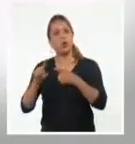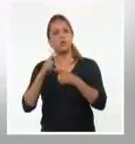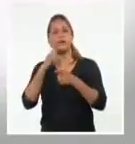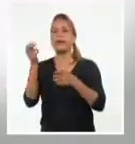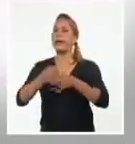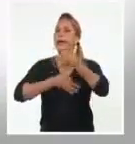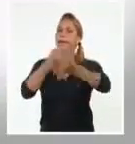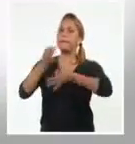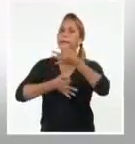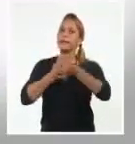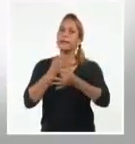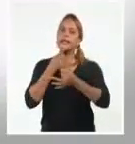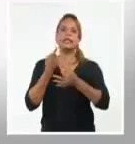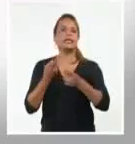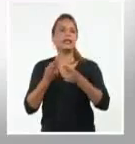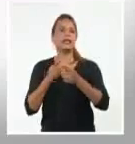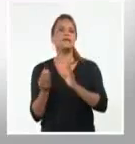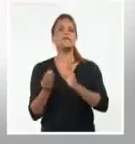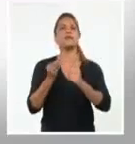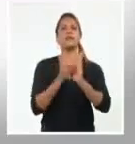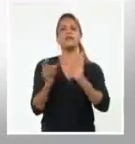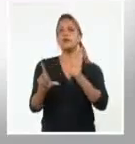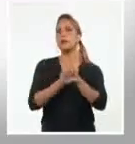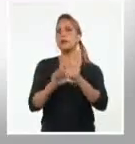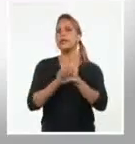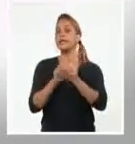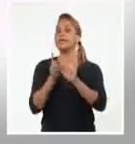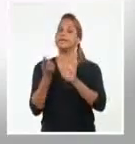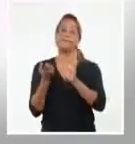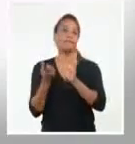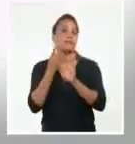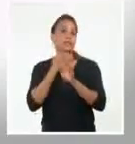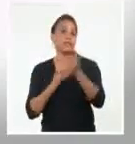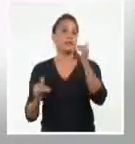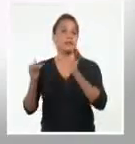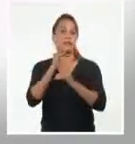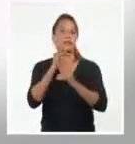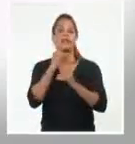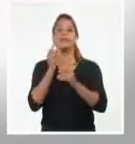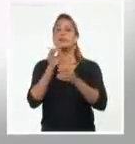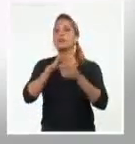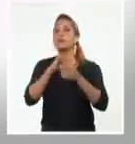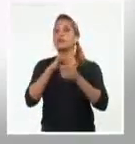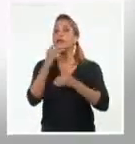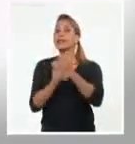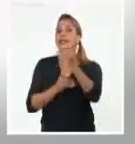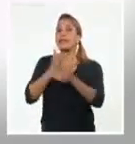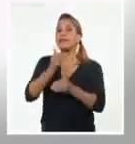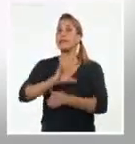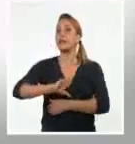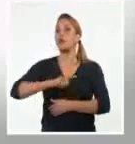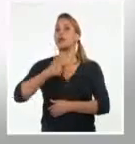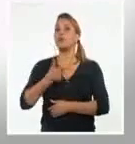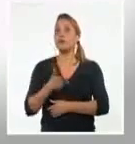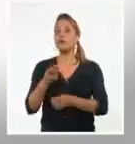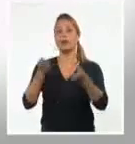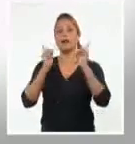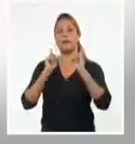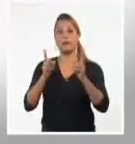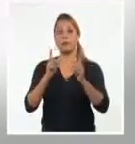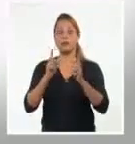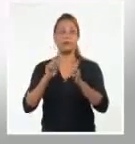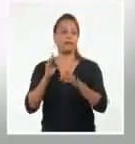afirma que se están imponiendo leyes que sobrepasan a una institución ancestral que trasciende a la cultura, la política, la